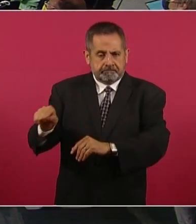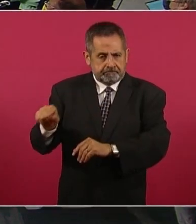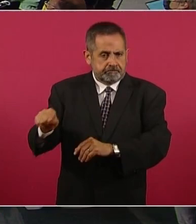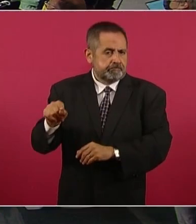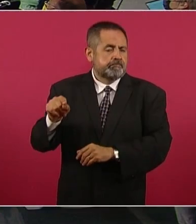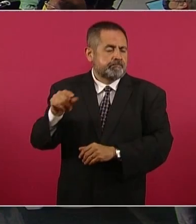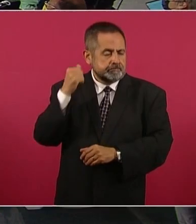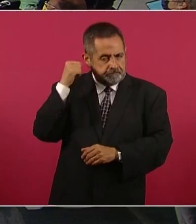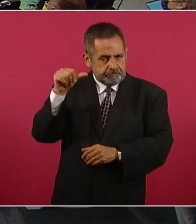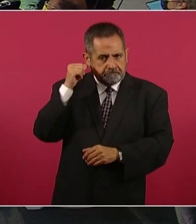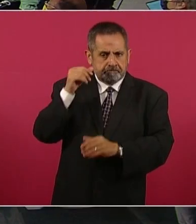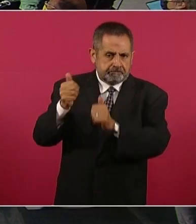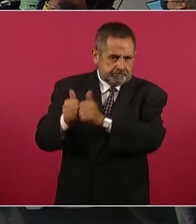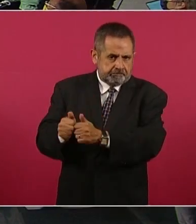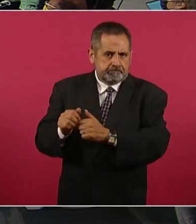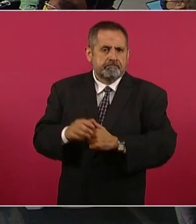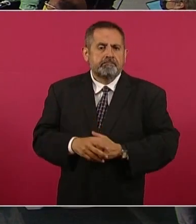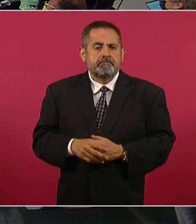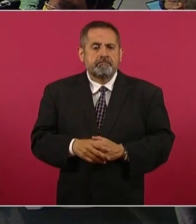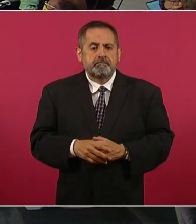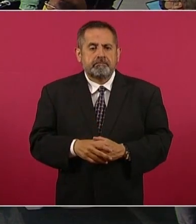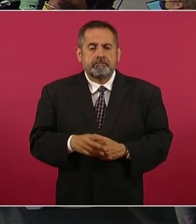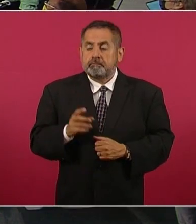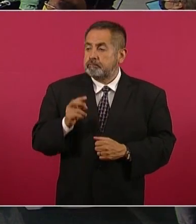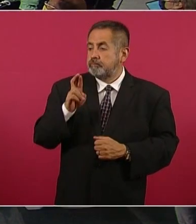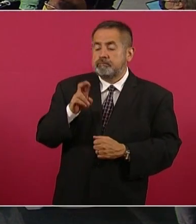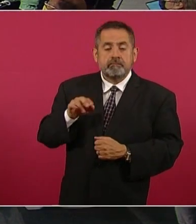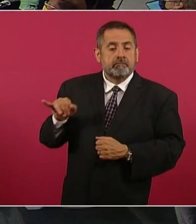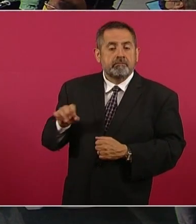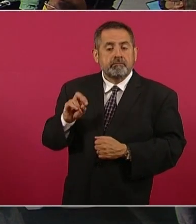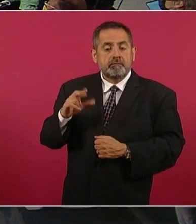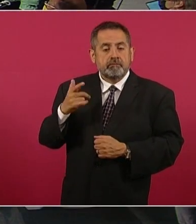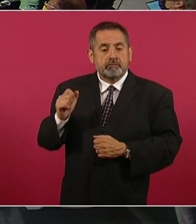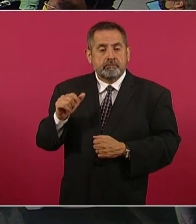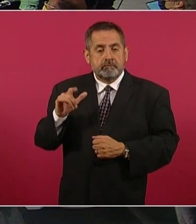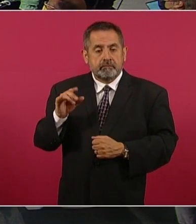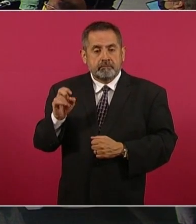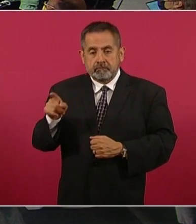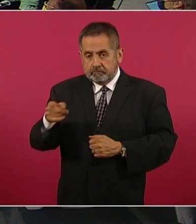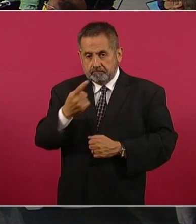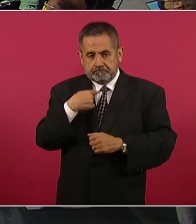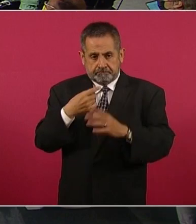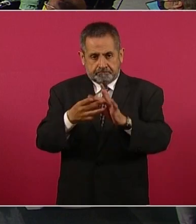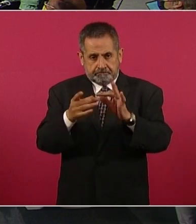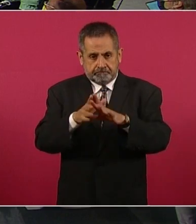El doctor Jorge Alcocer, ¿puedes explicarlo?